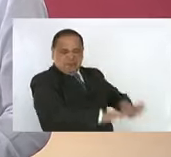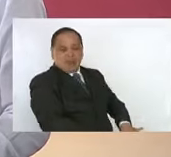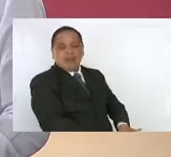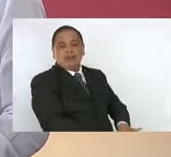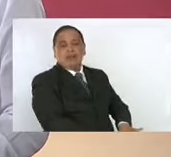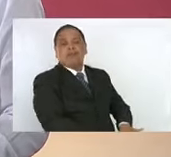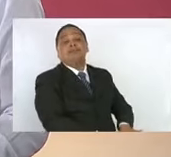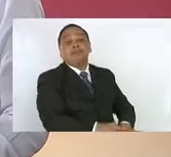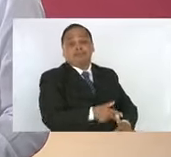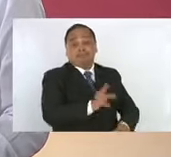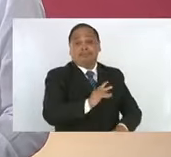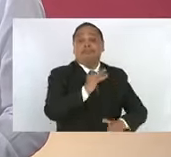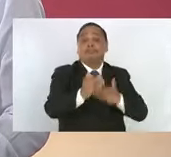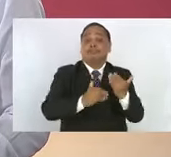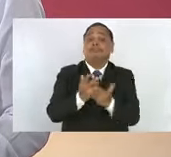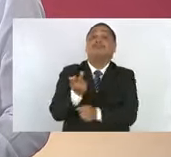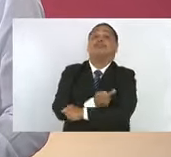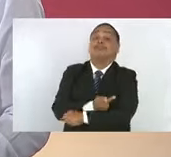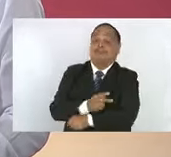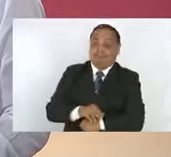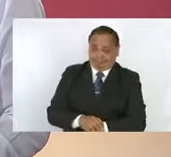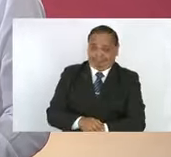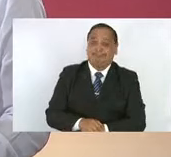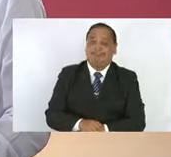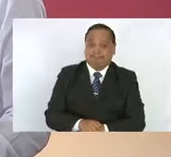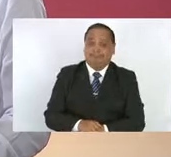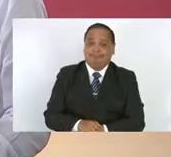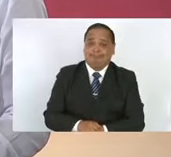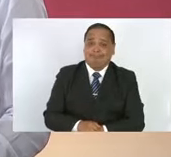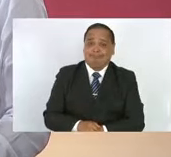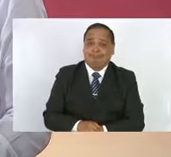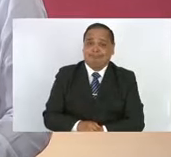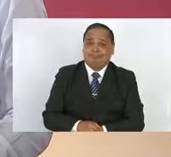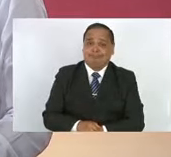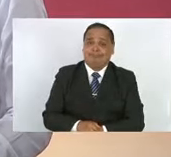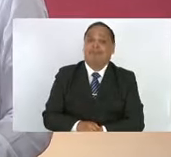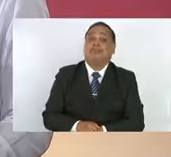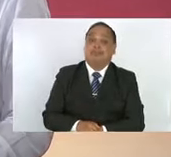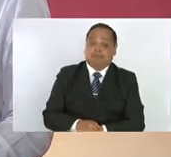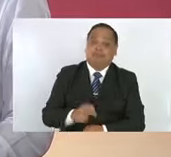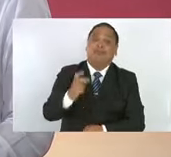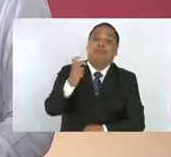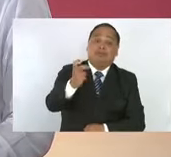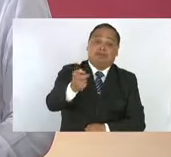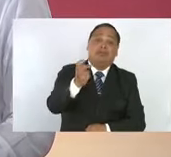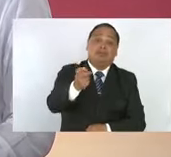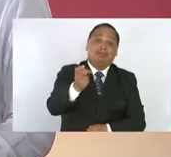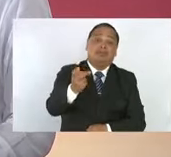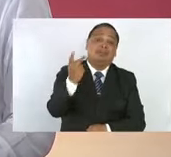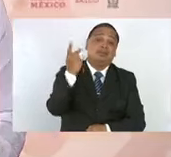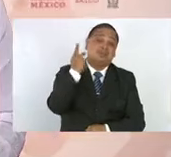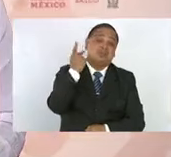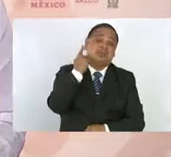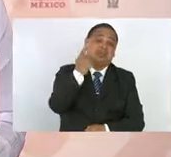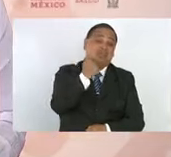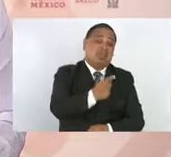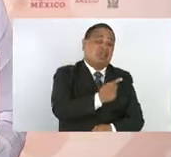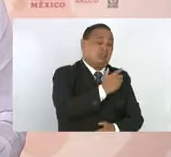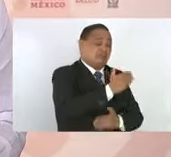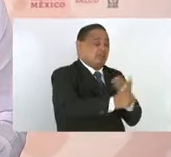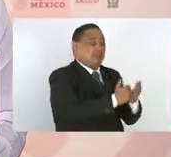Desde luego que nos afectó mucho esa política.